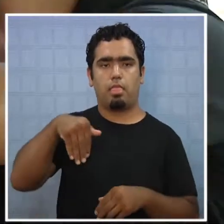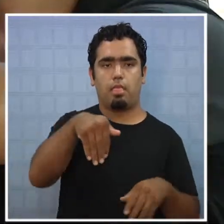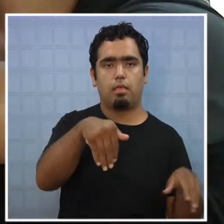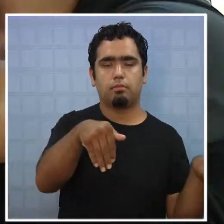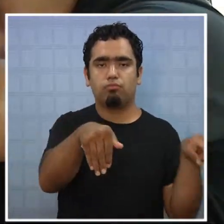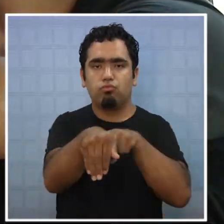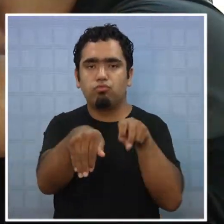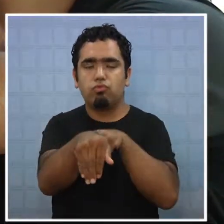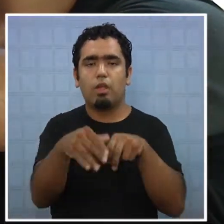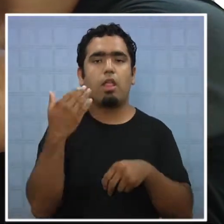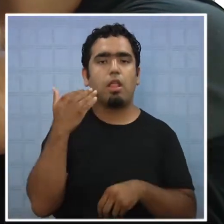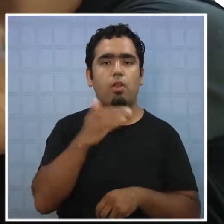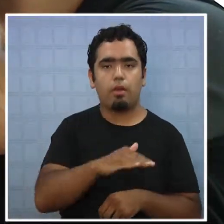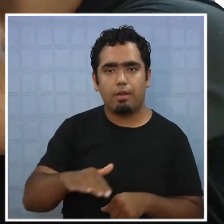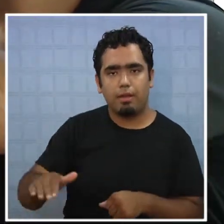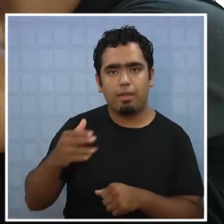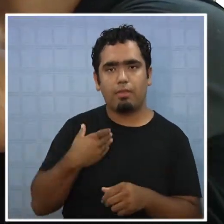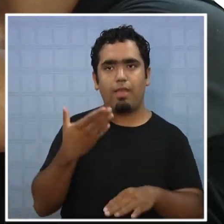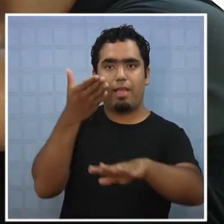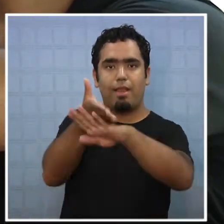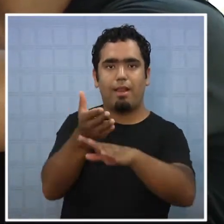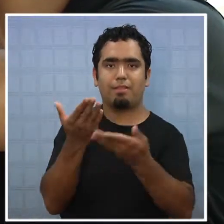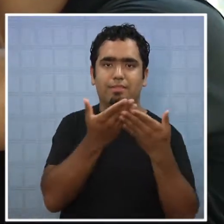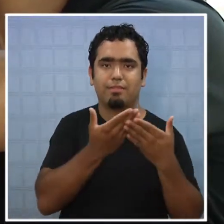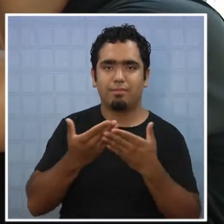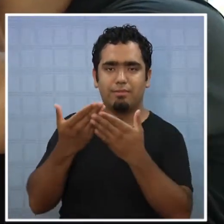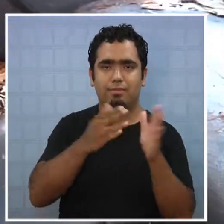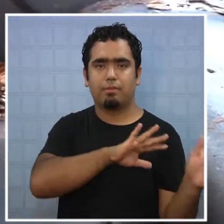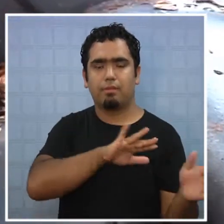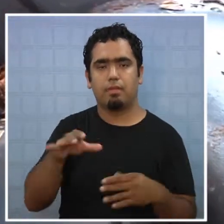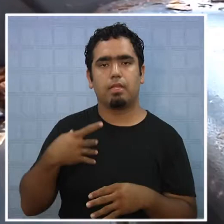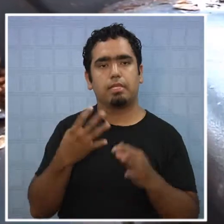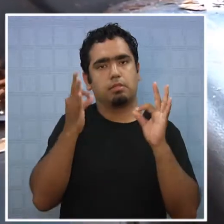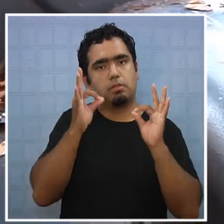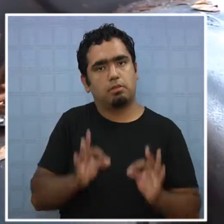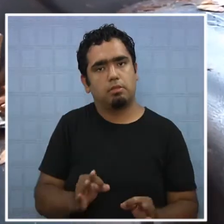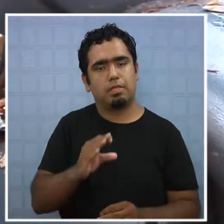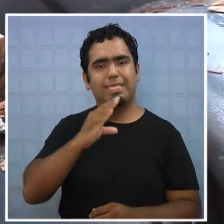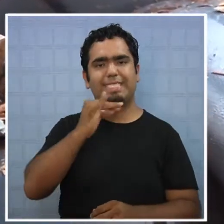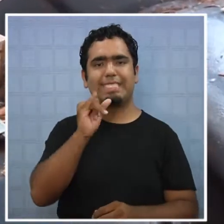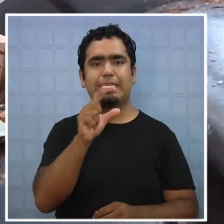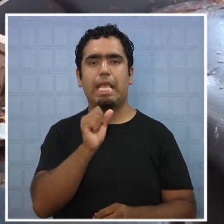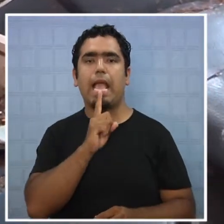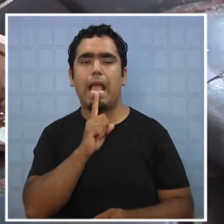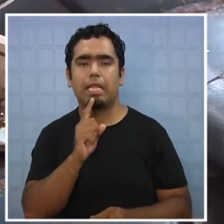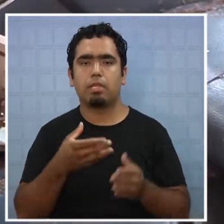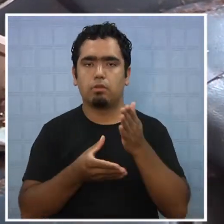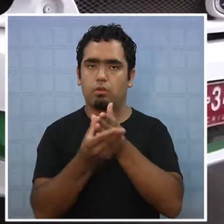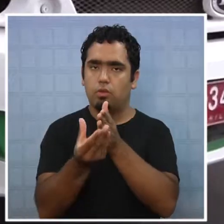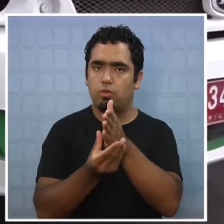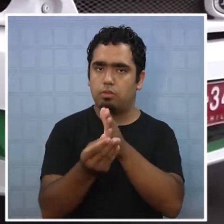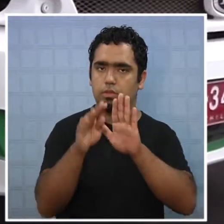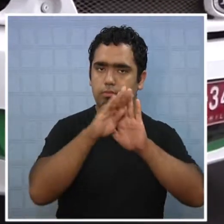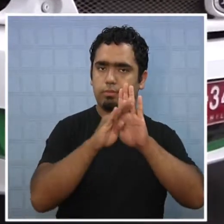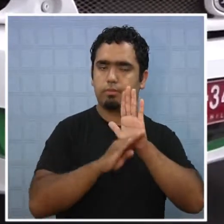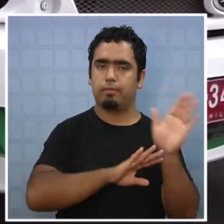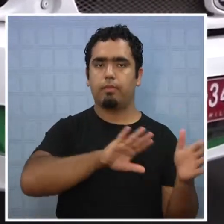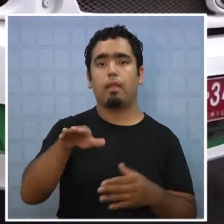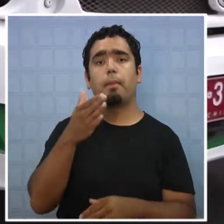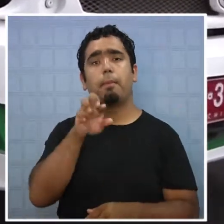adecuado para sus hijos al momento de asistir al colegio. Para ello deben tomar en cuenta las medidas de seguridad que aconseja la